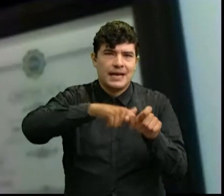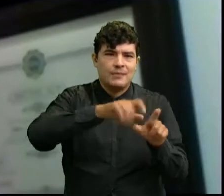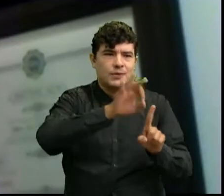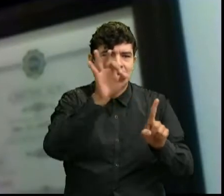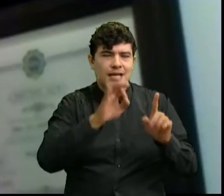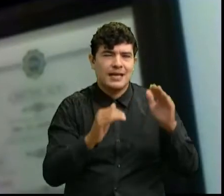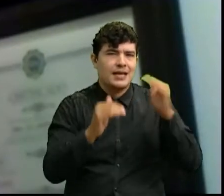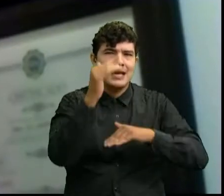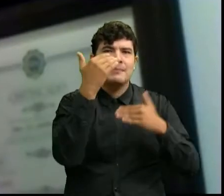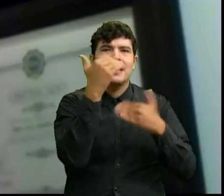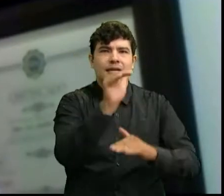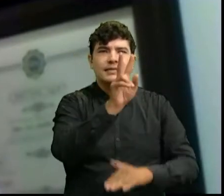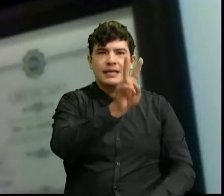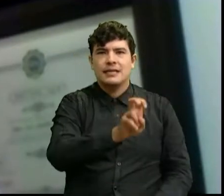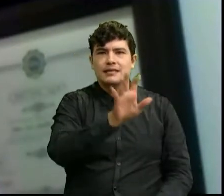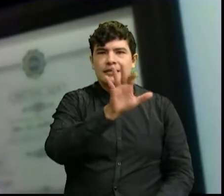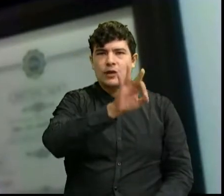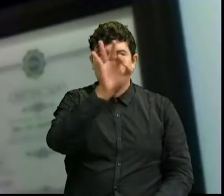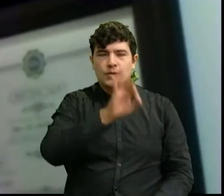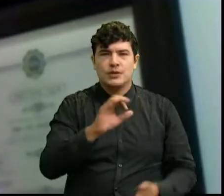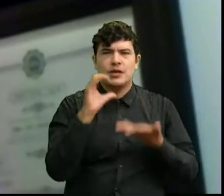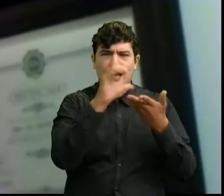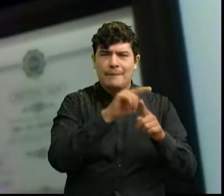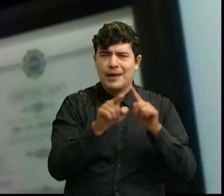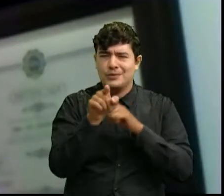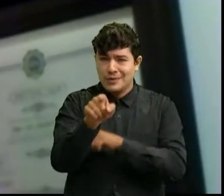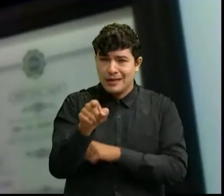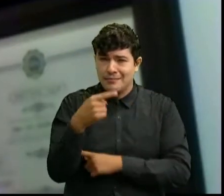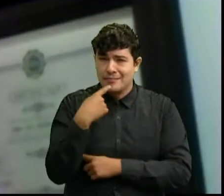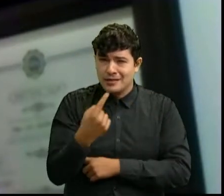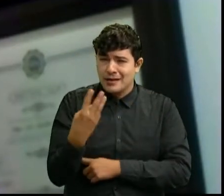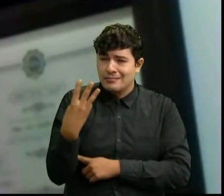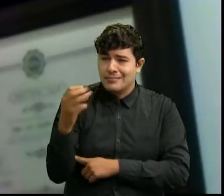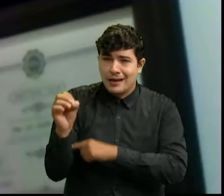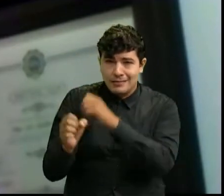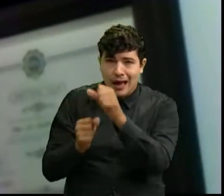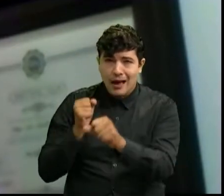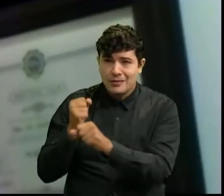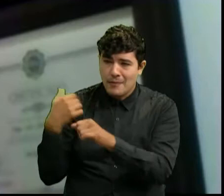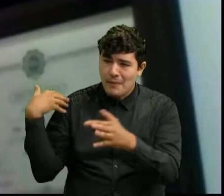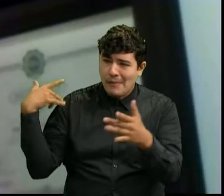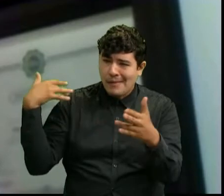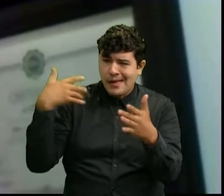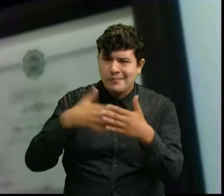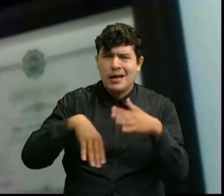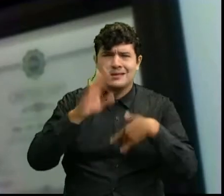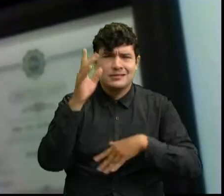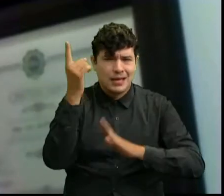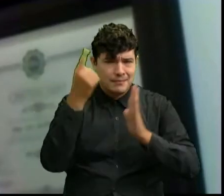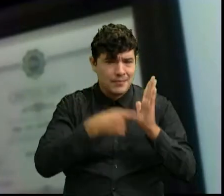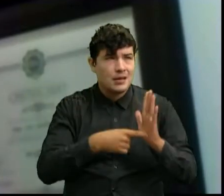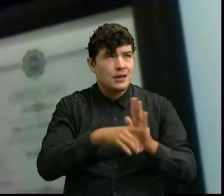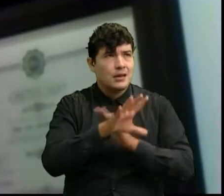del 75%, pero con los 30 años que el televidente dice trabajó, ahí tiene